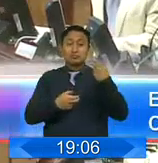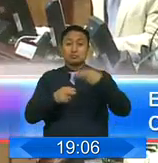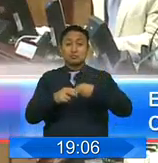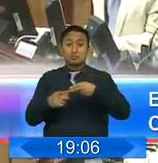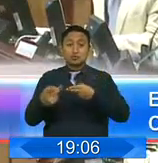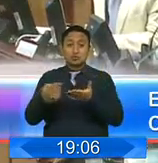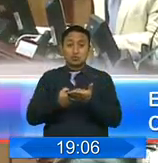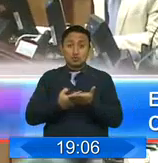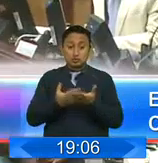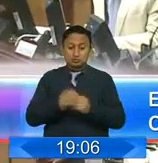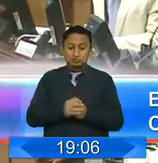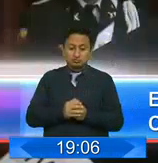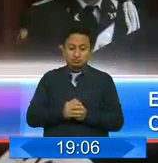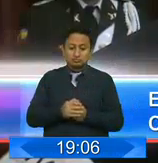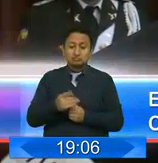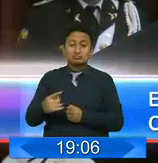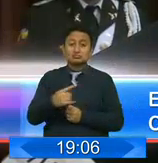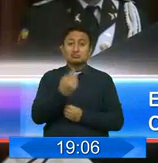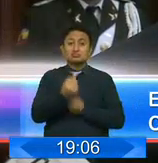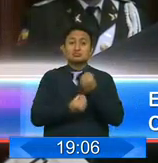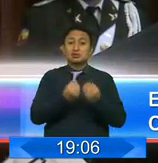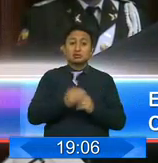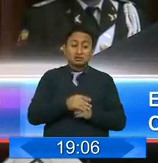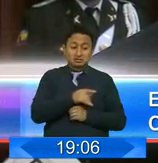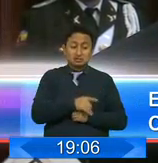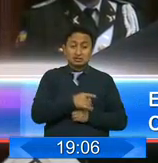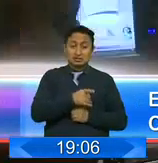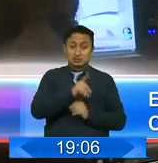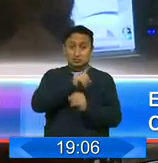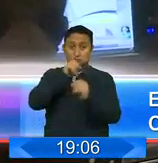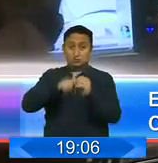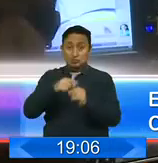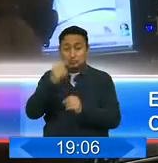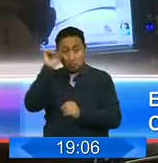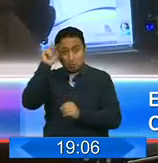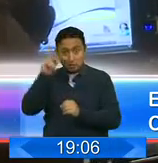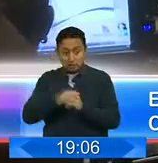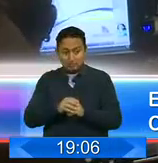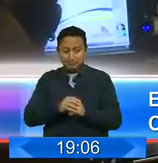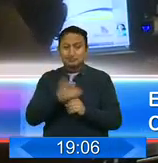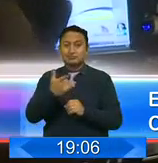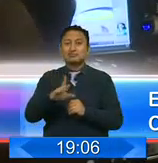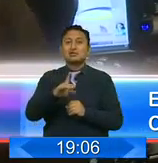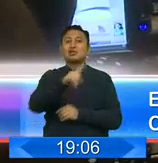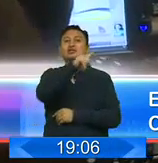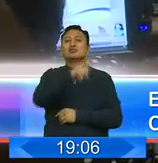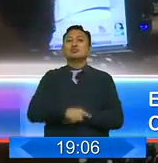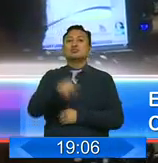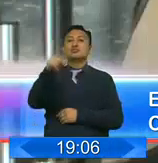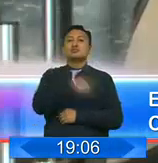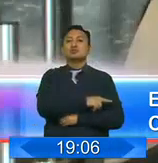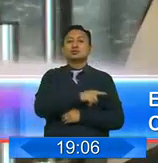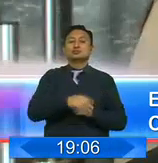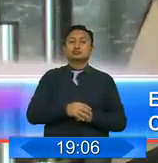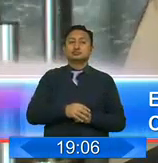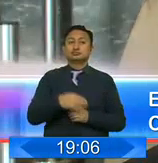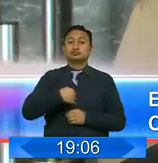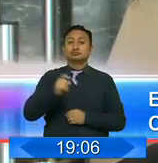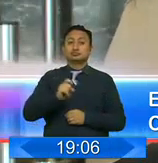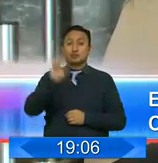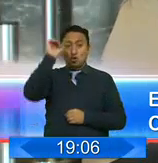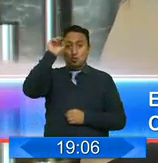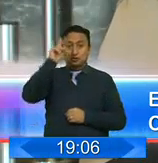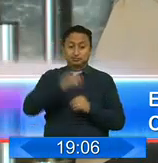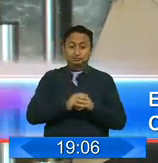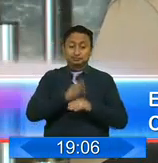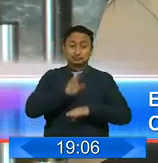sesiones, todo lo que se tramite podría ser catalogado nulo y por ello acá afirman que es fundamental un pronunciamiento. Pero también por